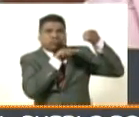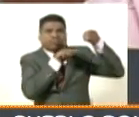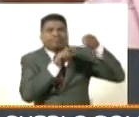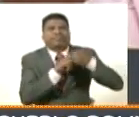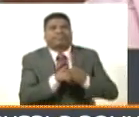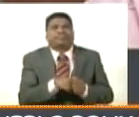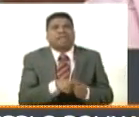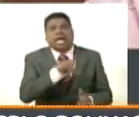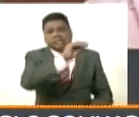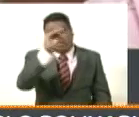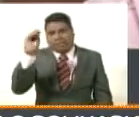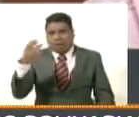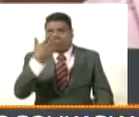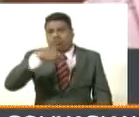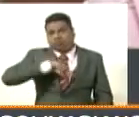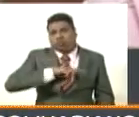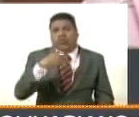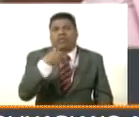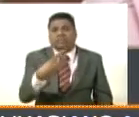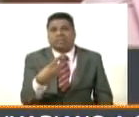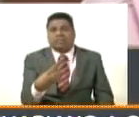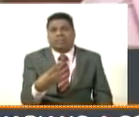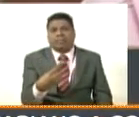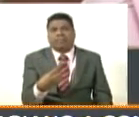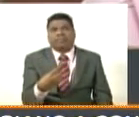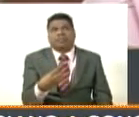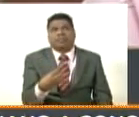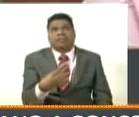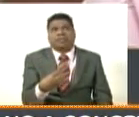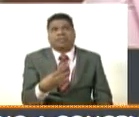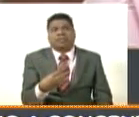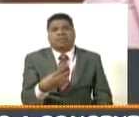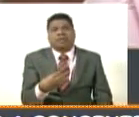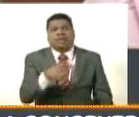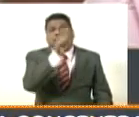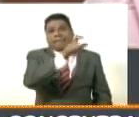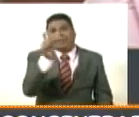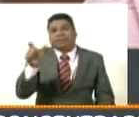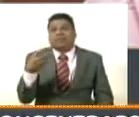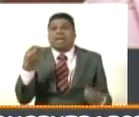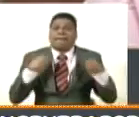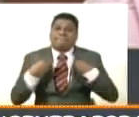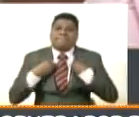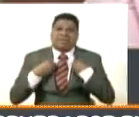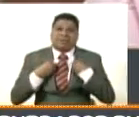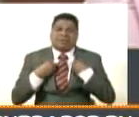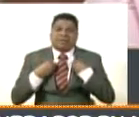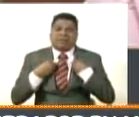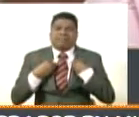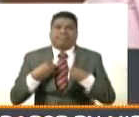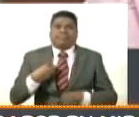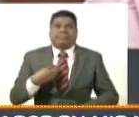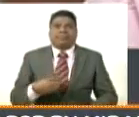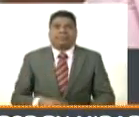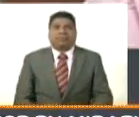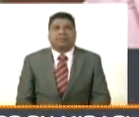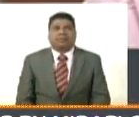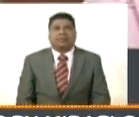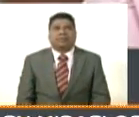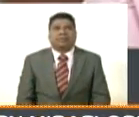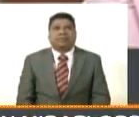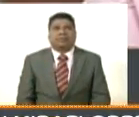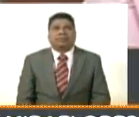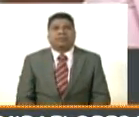que hacemos a la población del estado de Aragua, especialmente a la población de Maracay, es estar alerta de